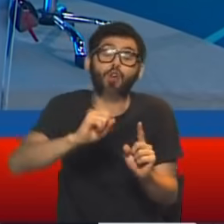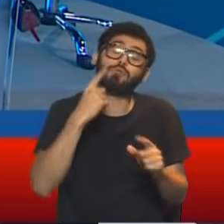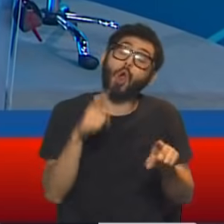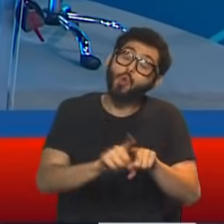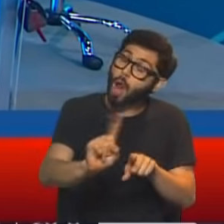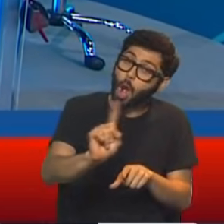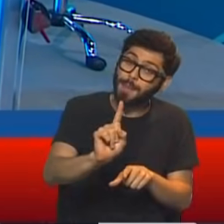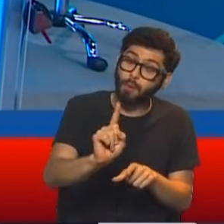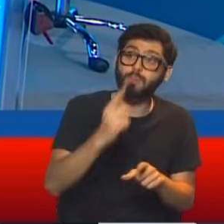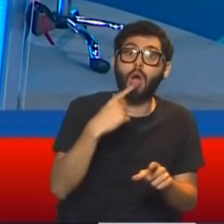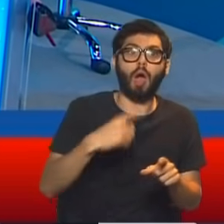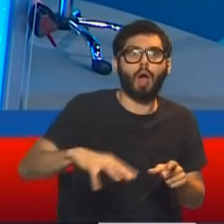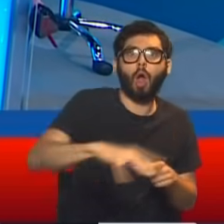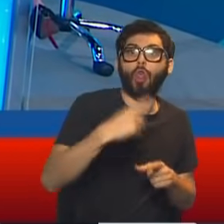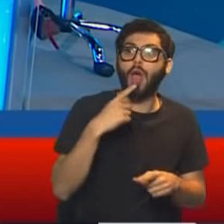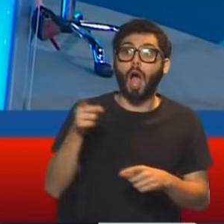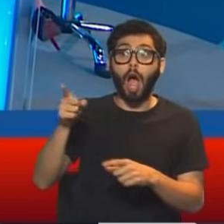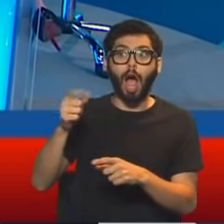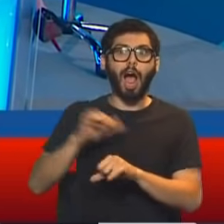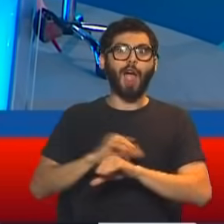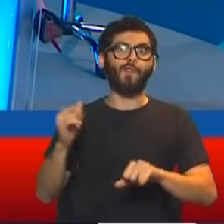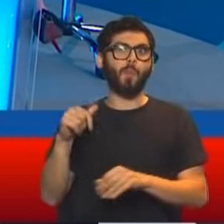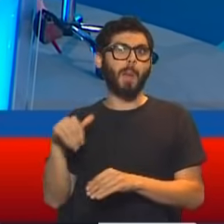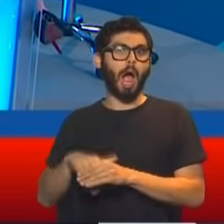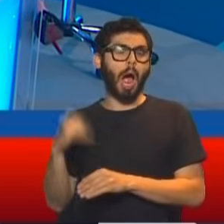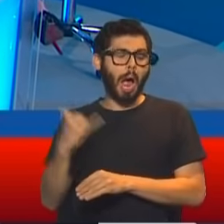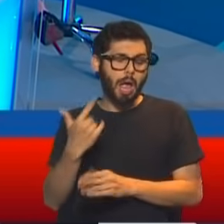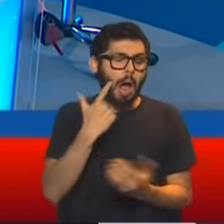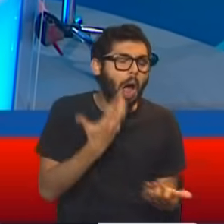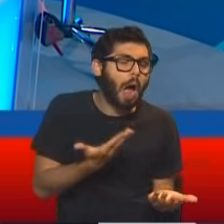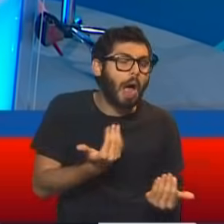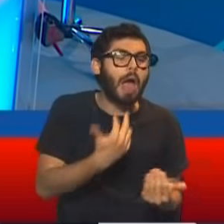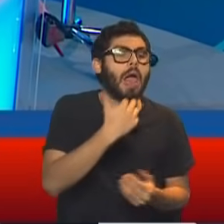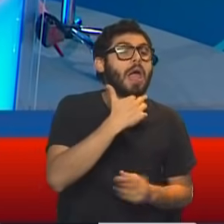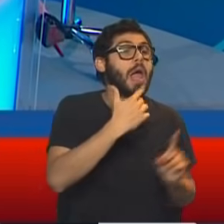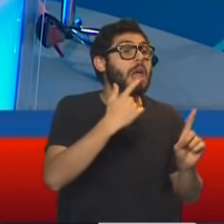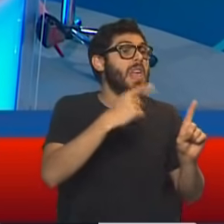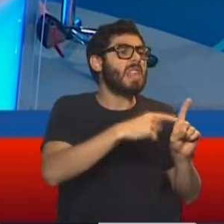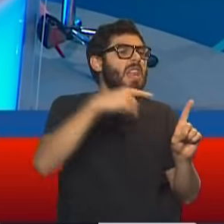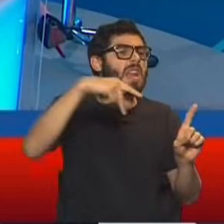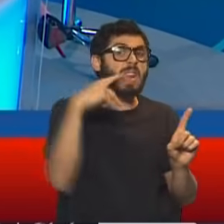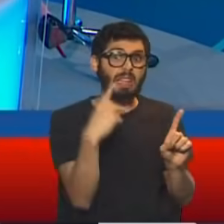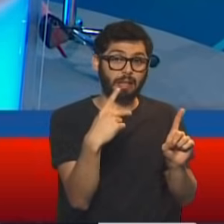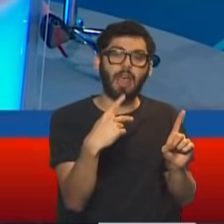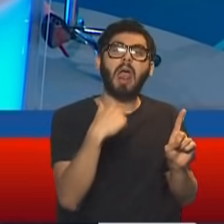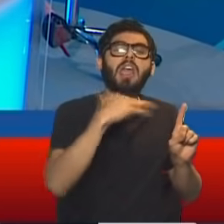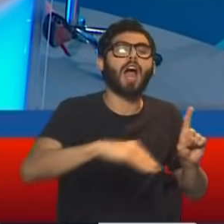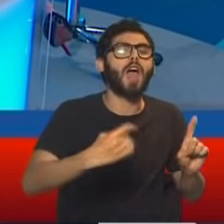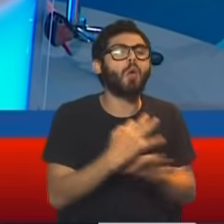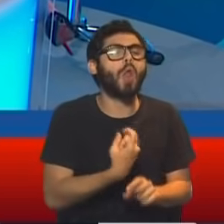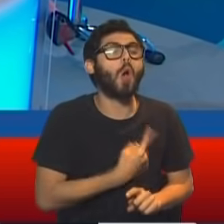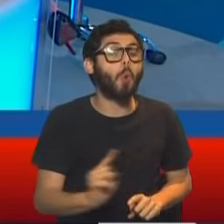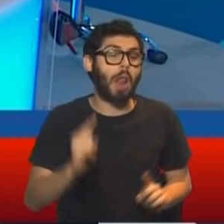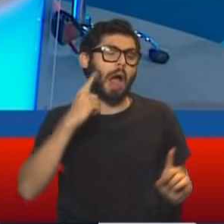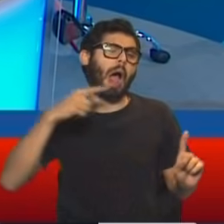de lo que se lo acusa es de tener información reservada, de haber averiguado a qué colegio van las hijas de Nick y apuntar a él como una